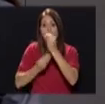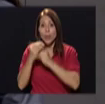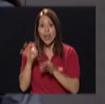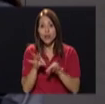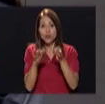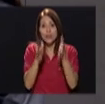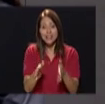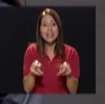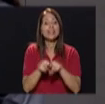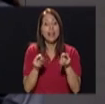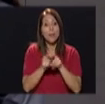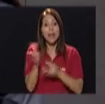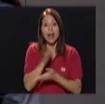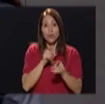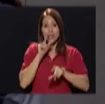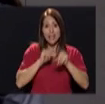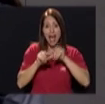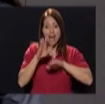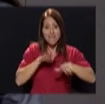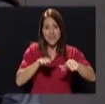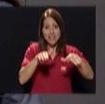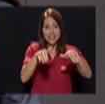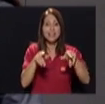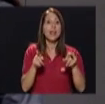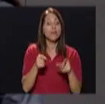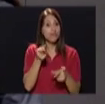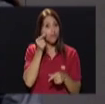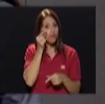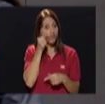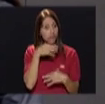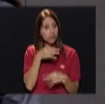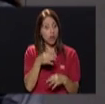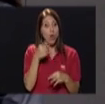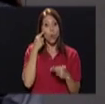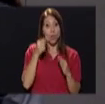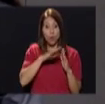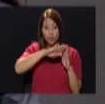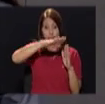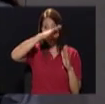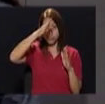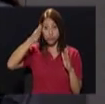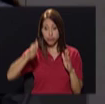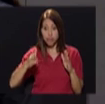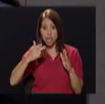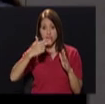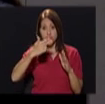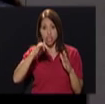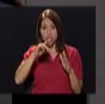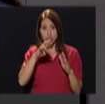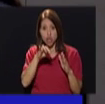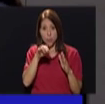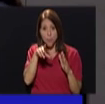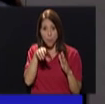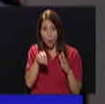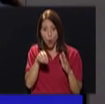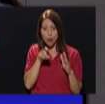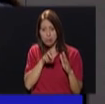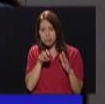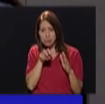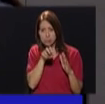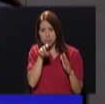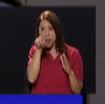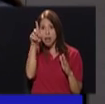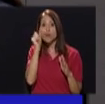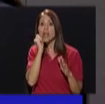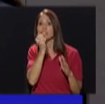turistas, y con algunas aves también. De hecho, es curioso, en el ascenso que uno hace para el Parque Nacional Chirripó, hay una soda a mitad de